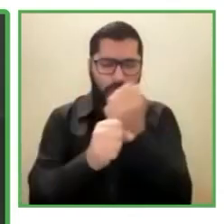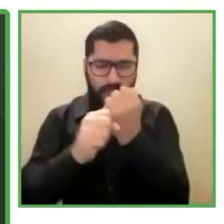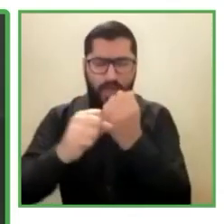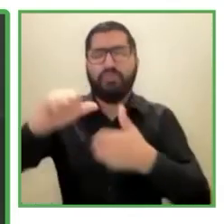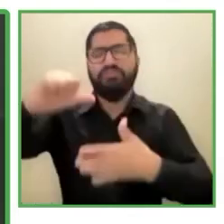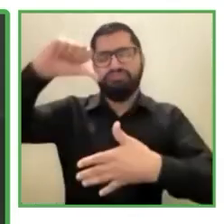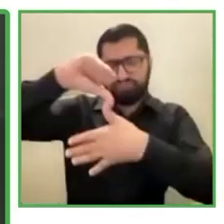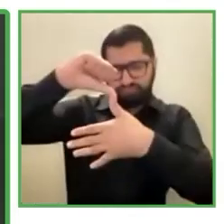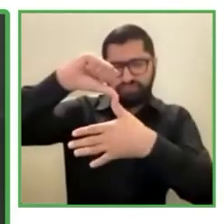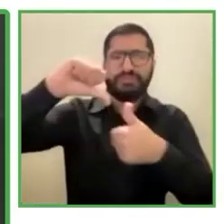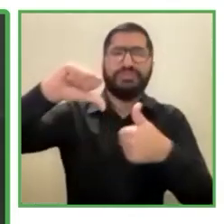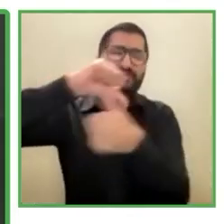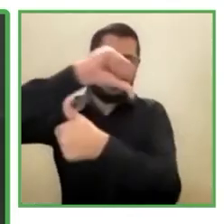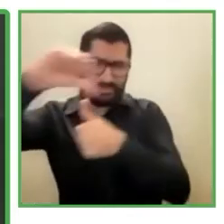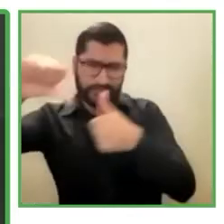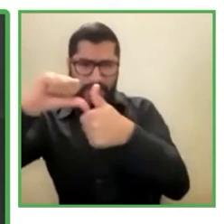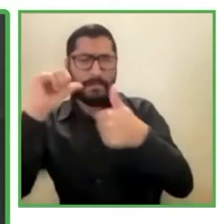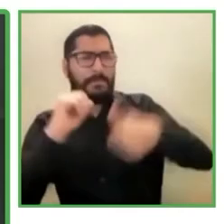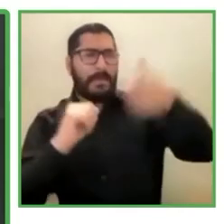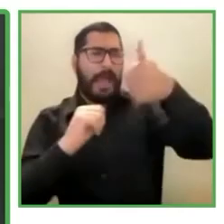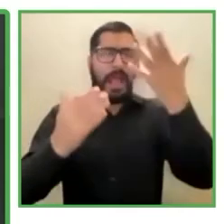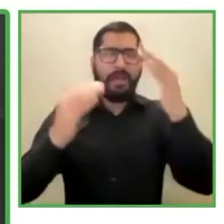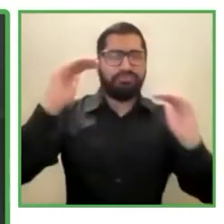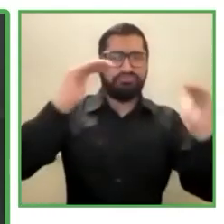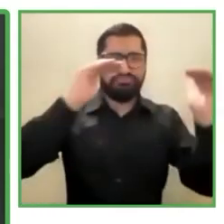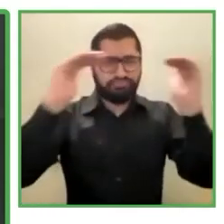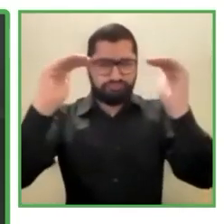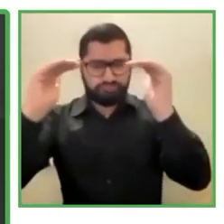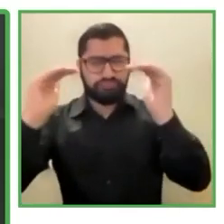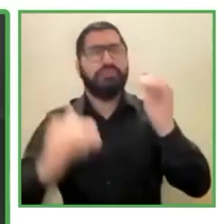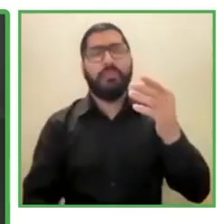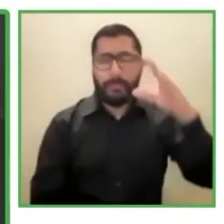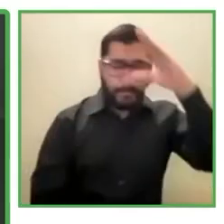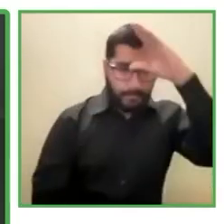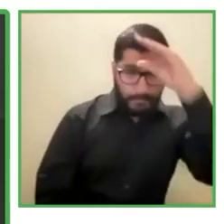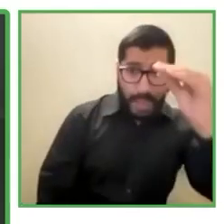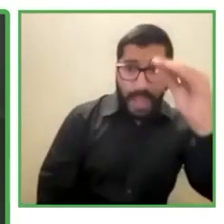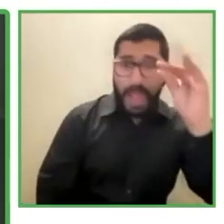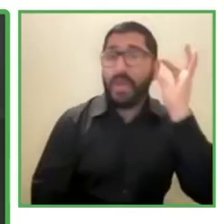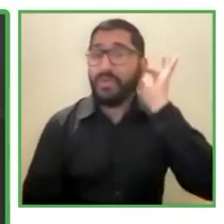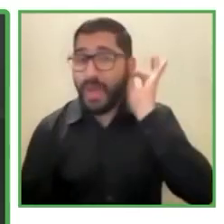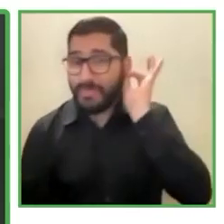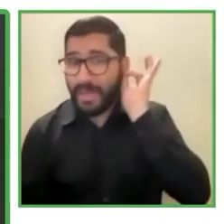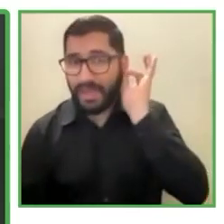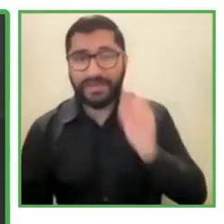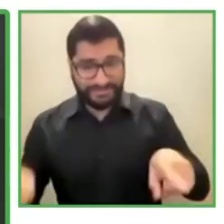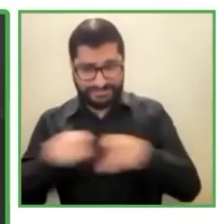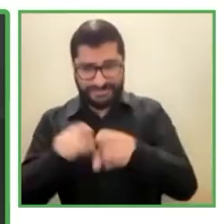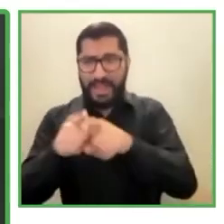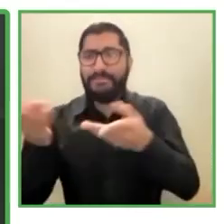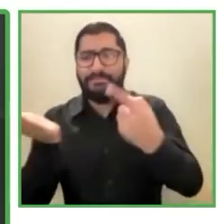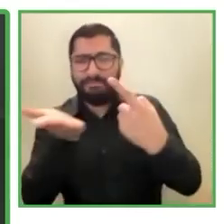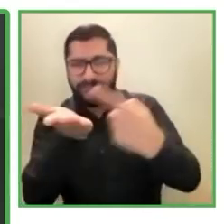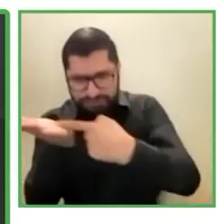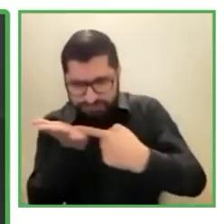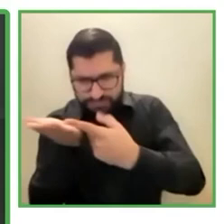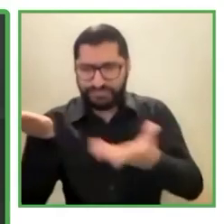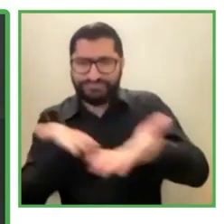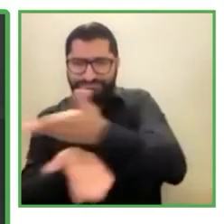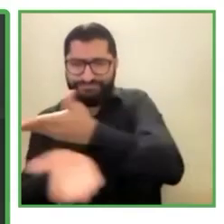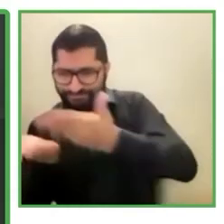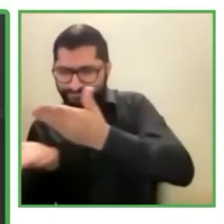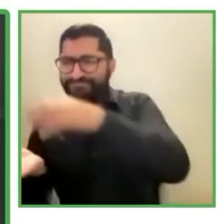la convivencia de sectores modernos que están integrados al mundo globalizado junto a